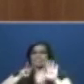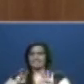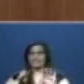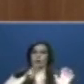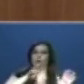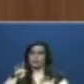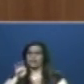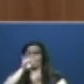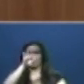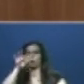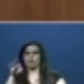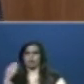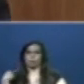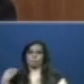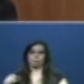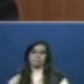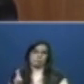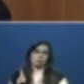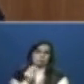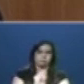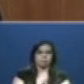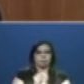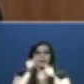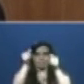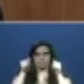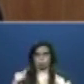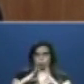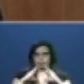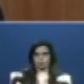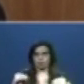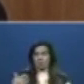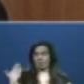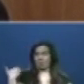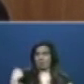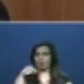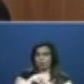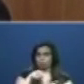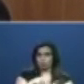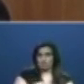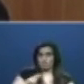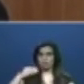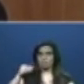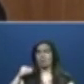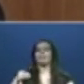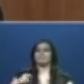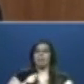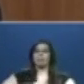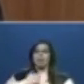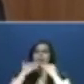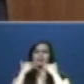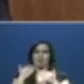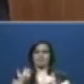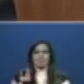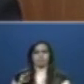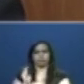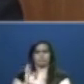medio de los distintos títulos universitarios aquella subida está permitiendo garantizar una financiación suficiente para nuestras